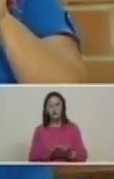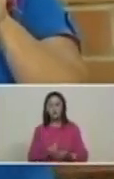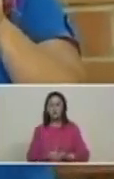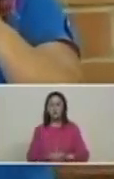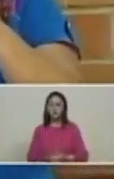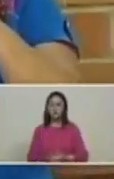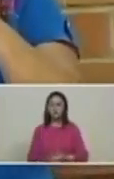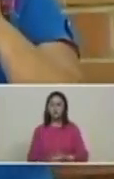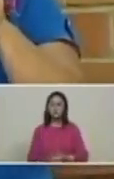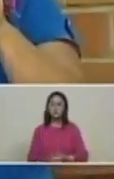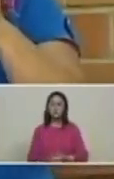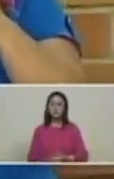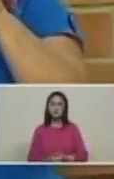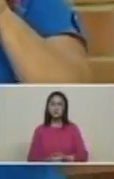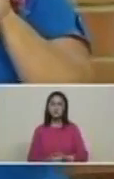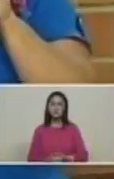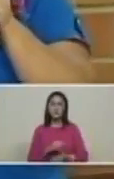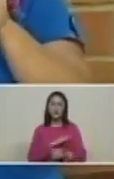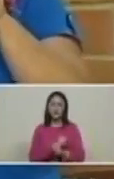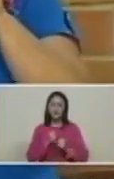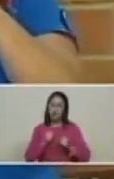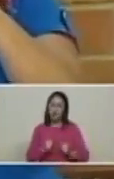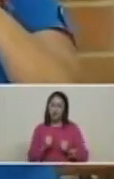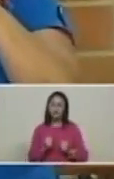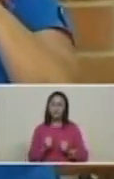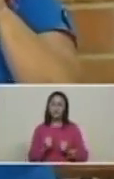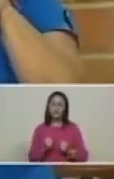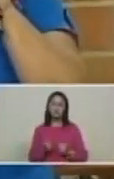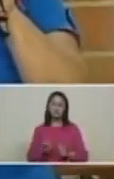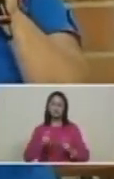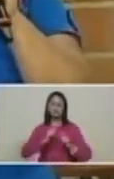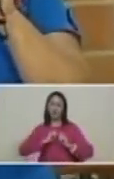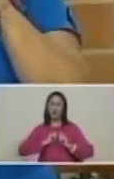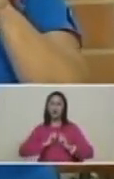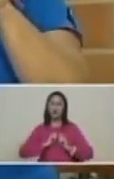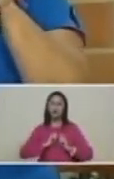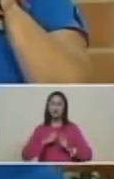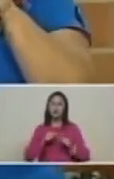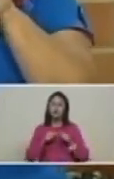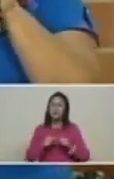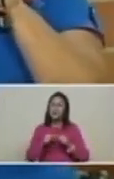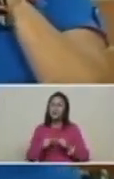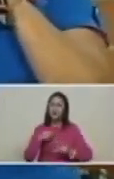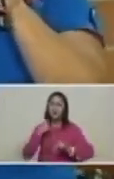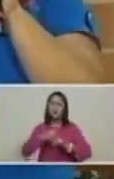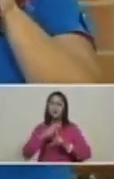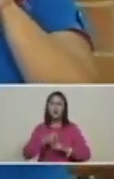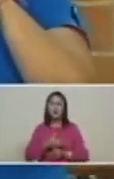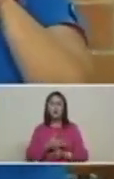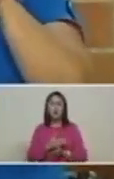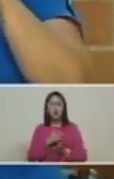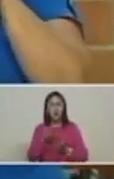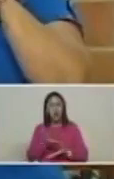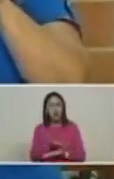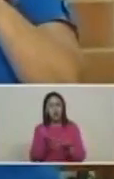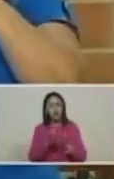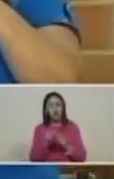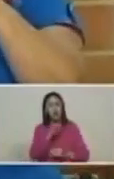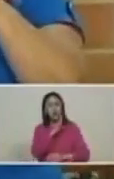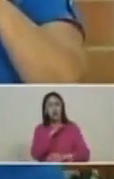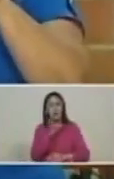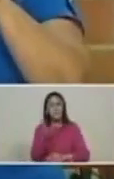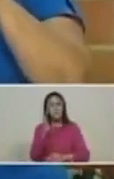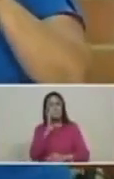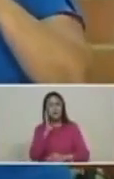mentirle, pero sí me va a dar una gran fuerza y un gran valor, presidente, para yo seguir luchando al lado de todas estas madres que